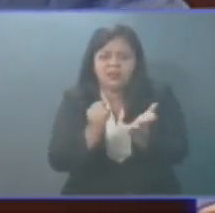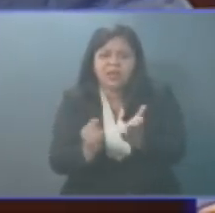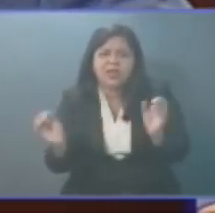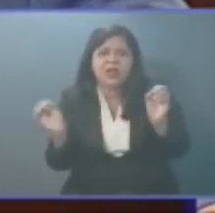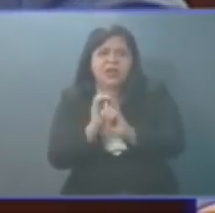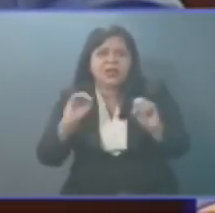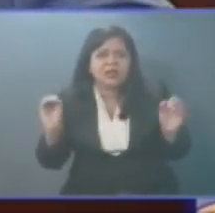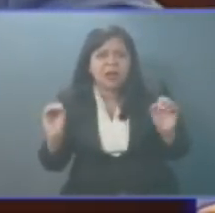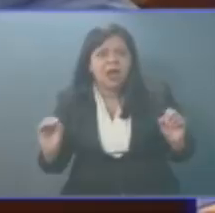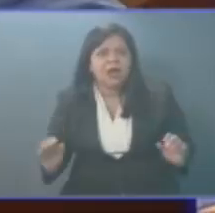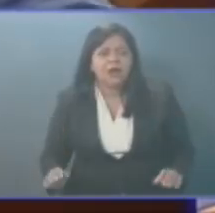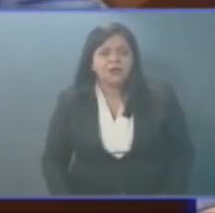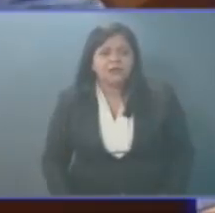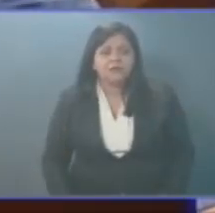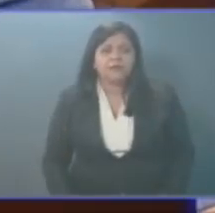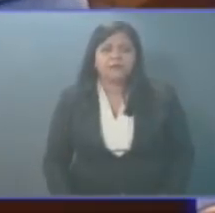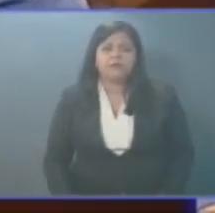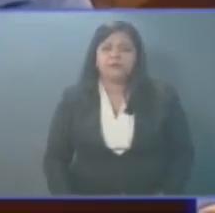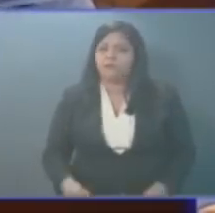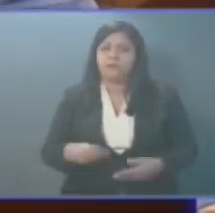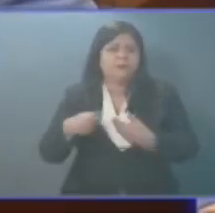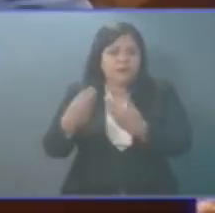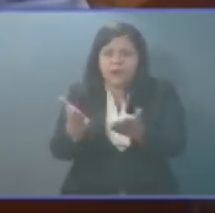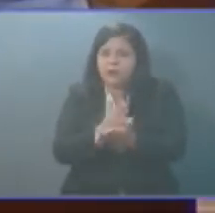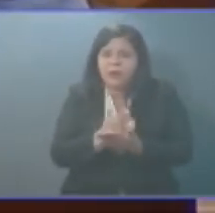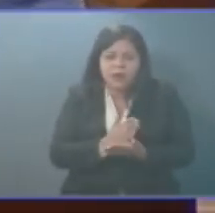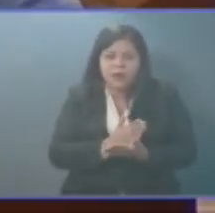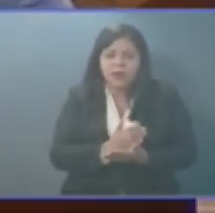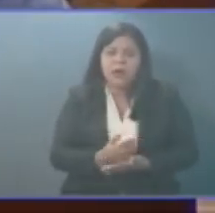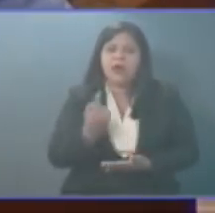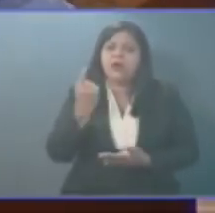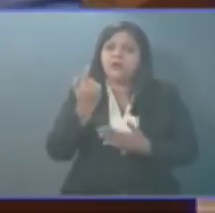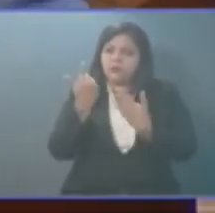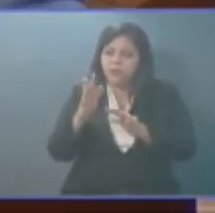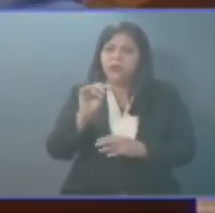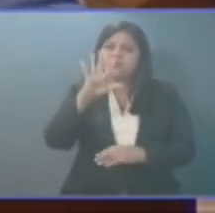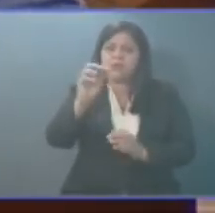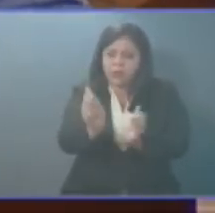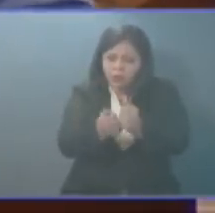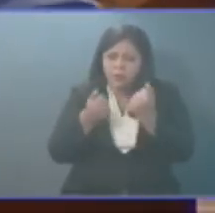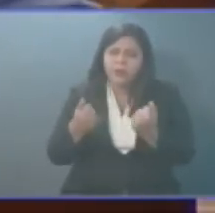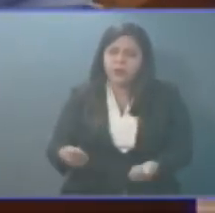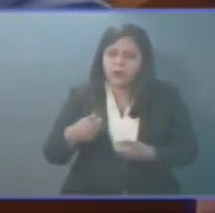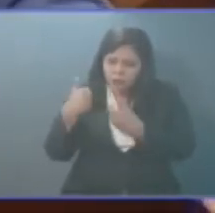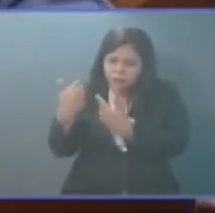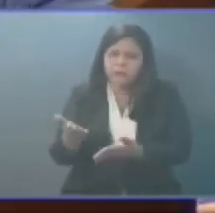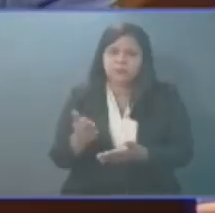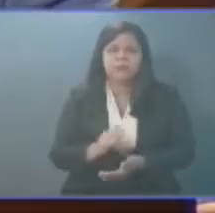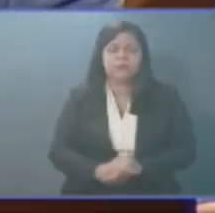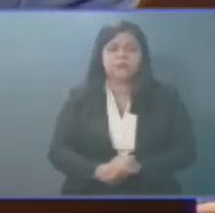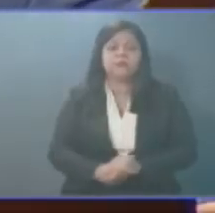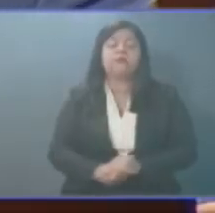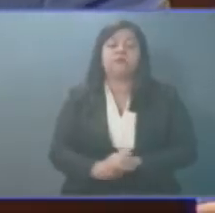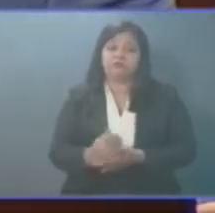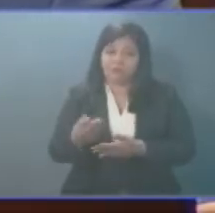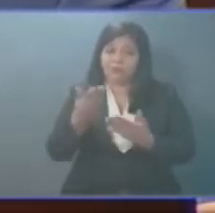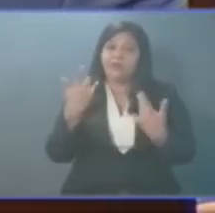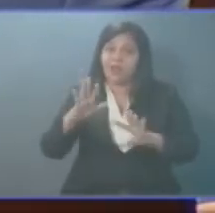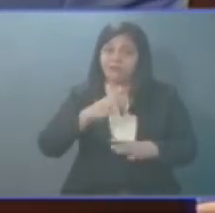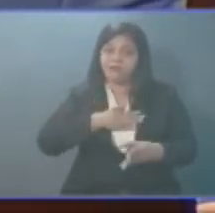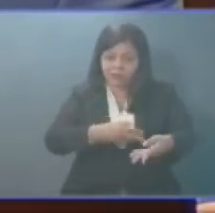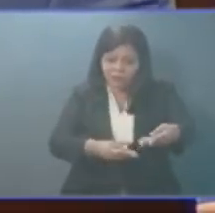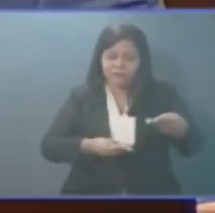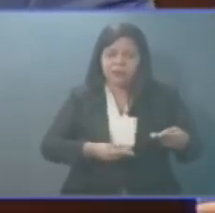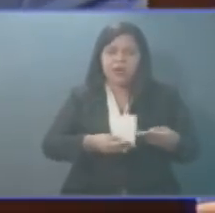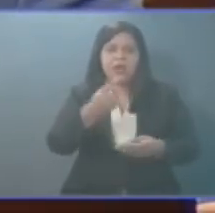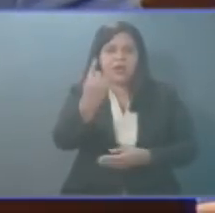diseño. Y se les entregó, le dieron $5 millones. Tenemos documentos en los que los